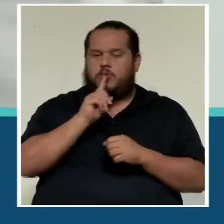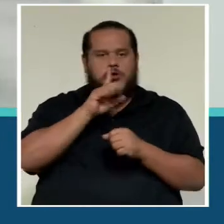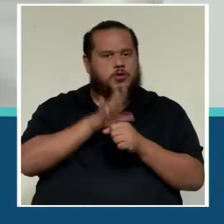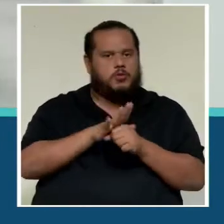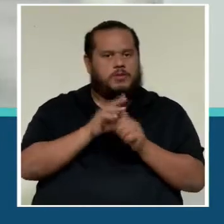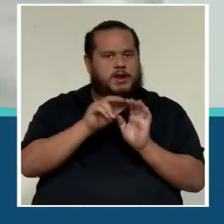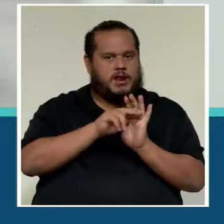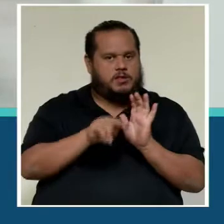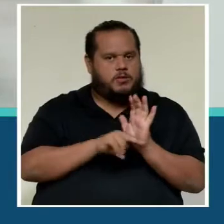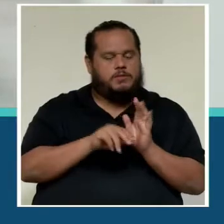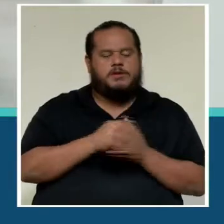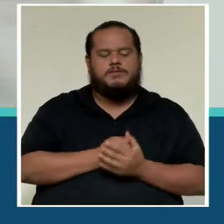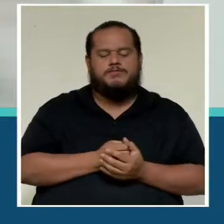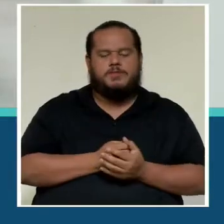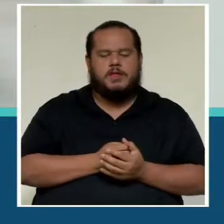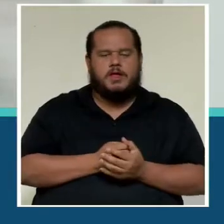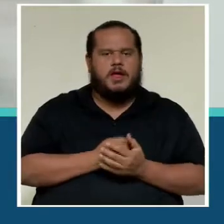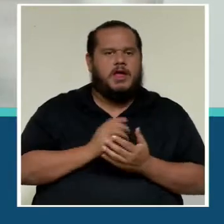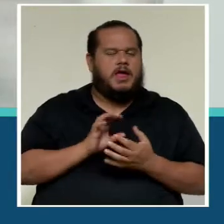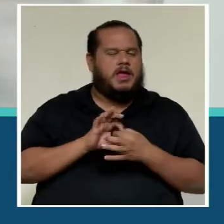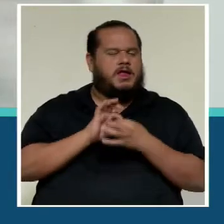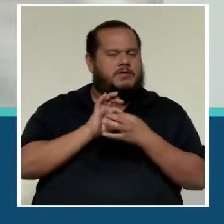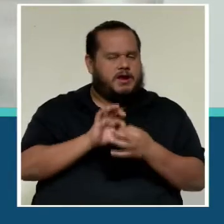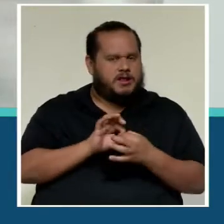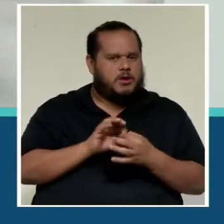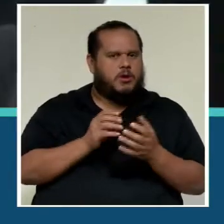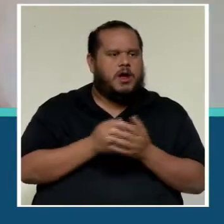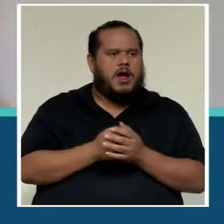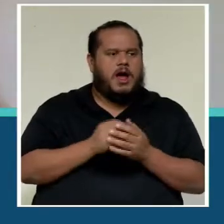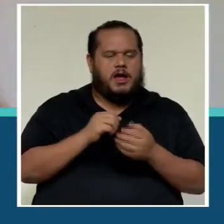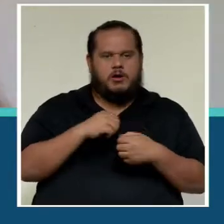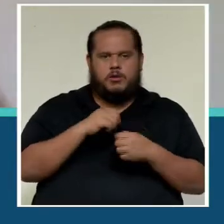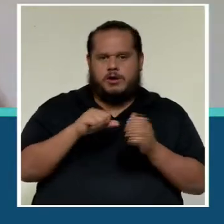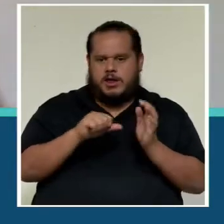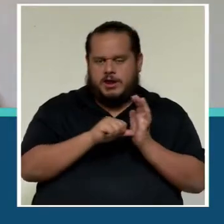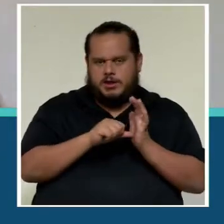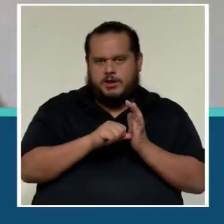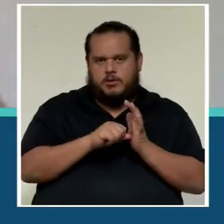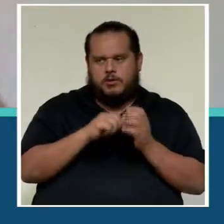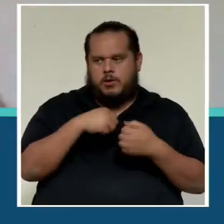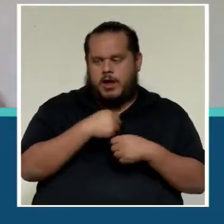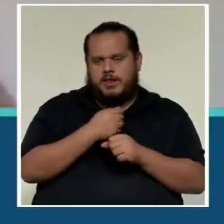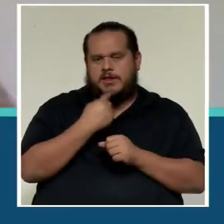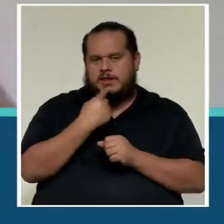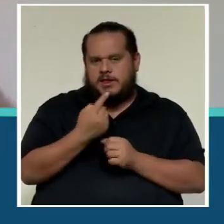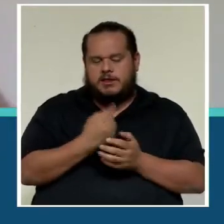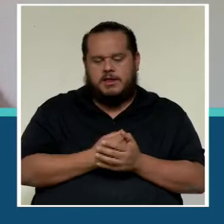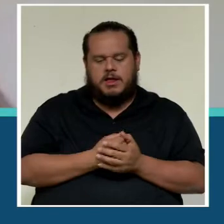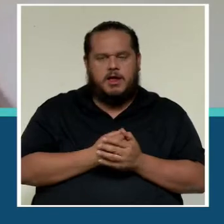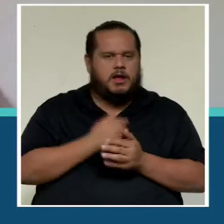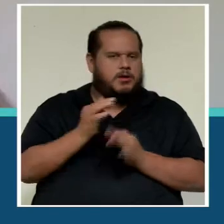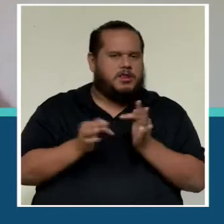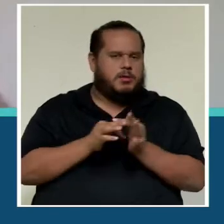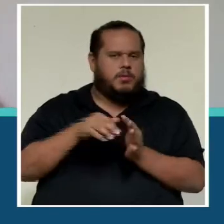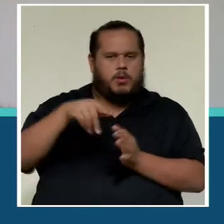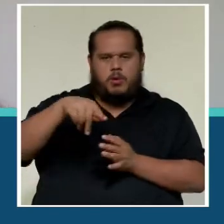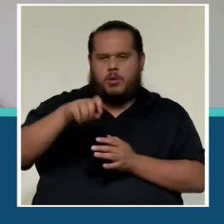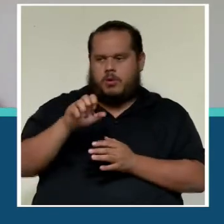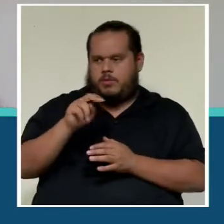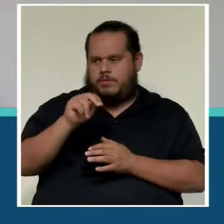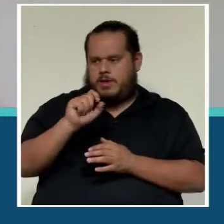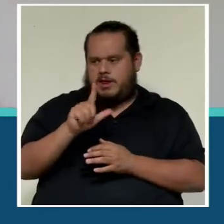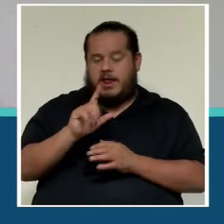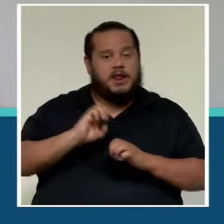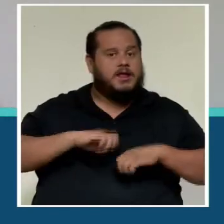normativa. Con relación a la remisión que hace el articulado a un tipo penal que